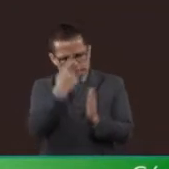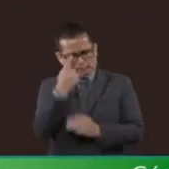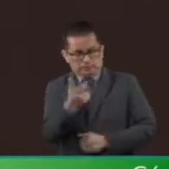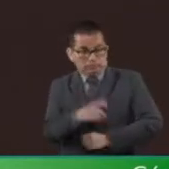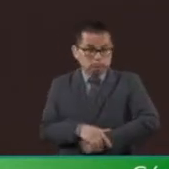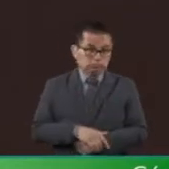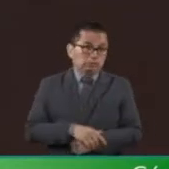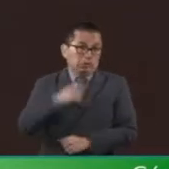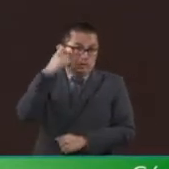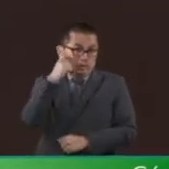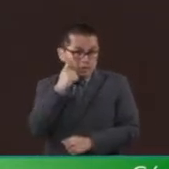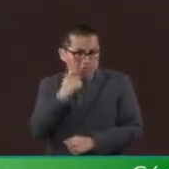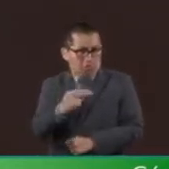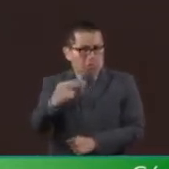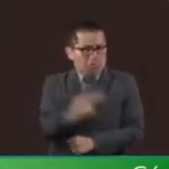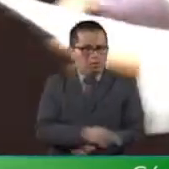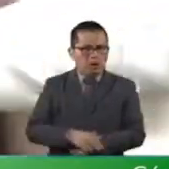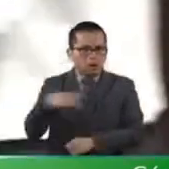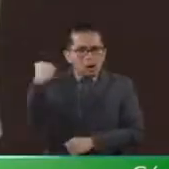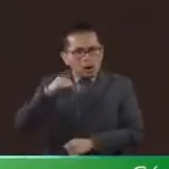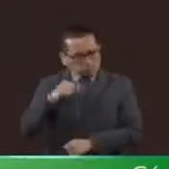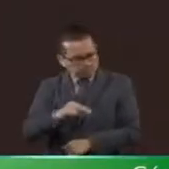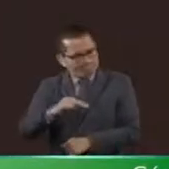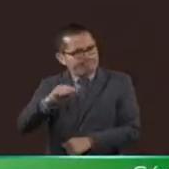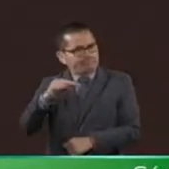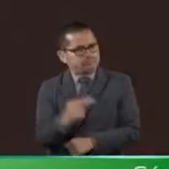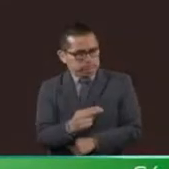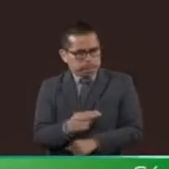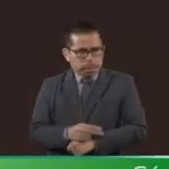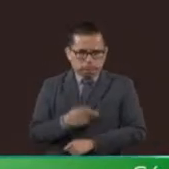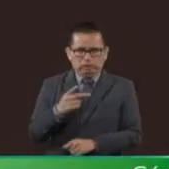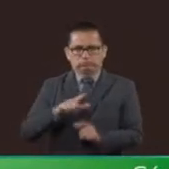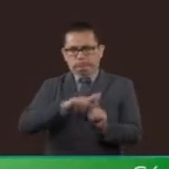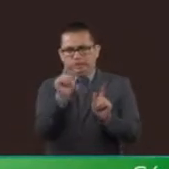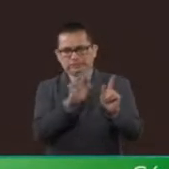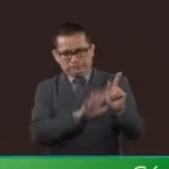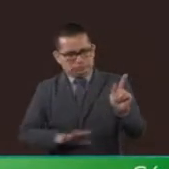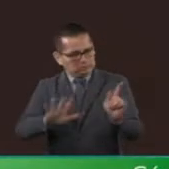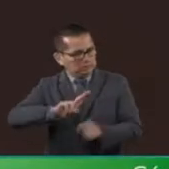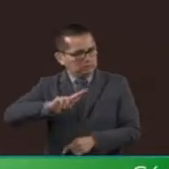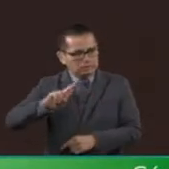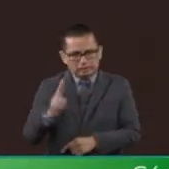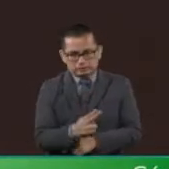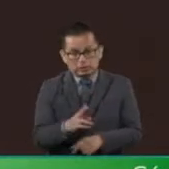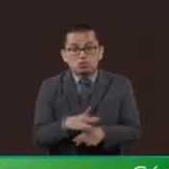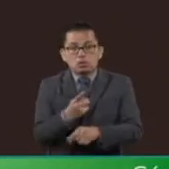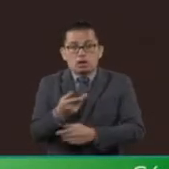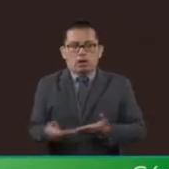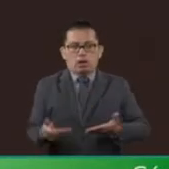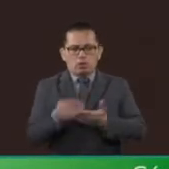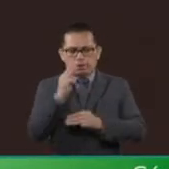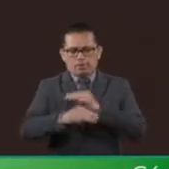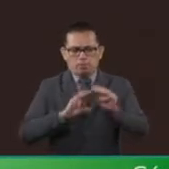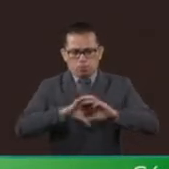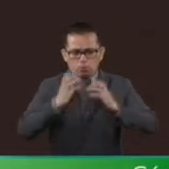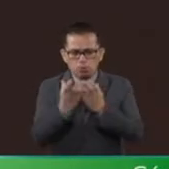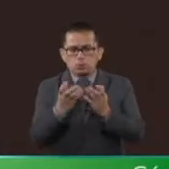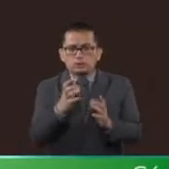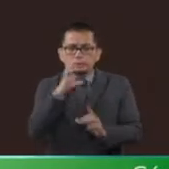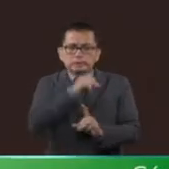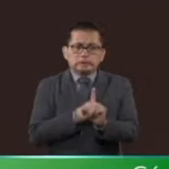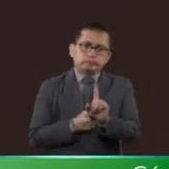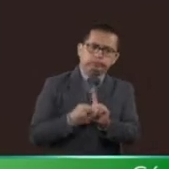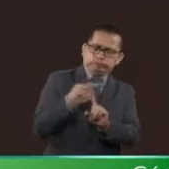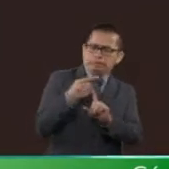necesita, Acapulco lo necesita, todas nuestras regiones lo necesitan porque los estragos del cambio climático no son una